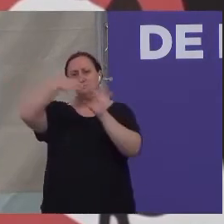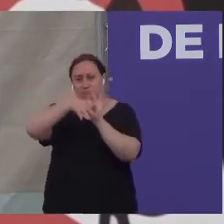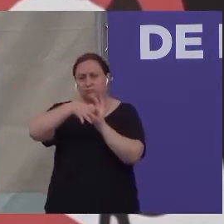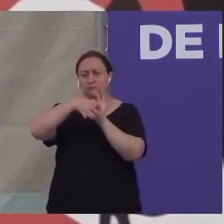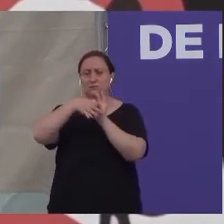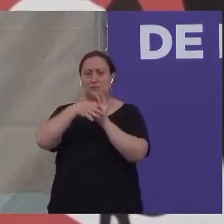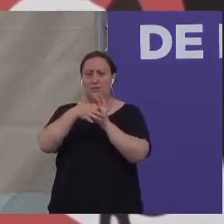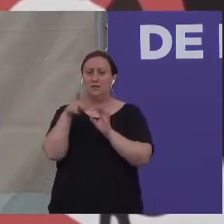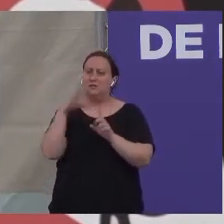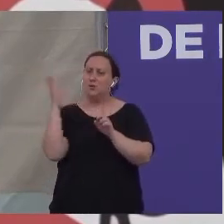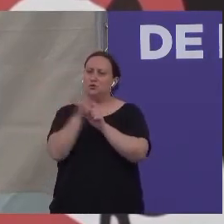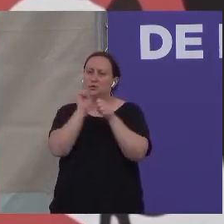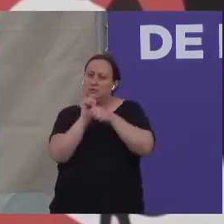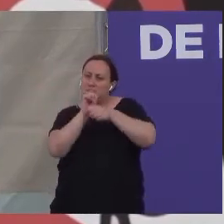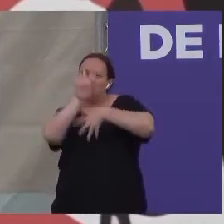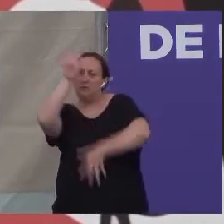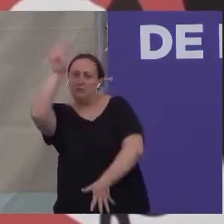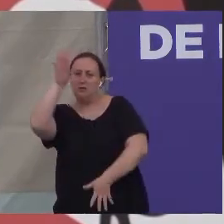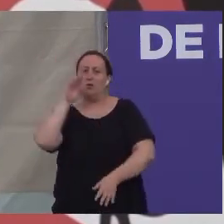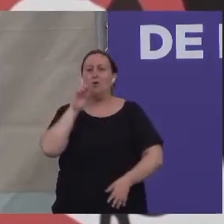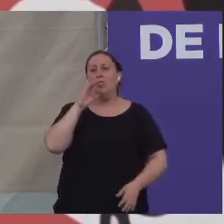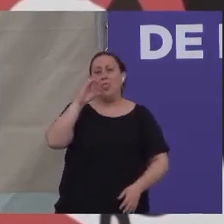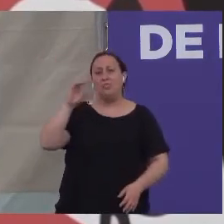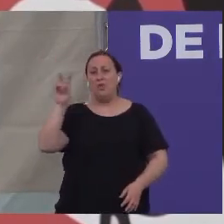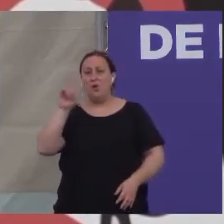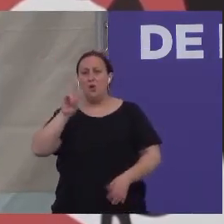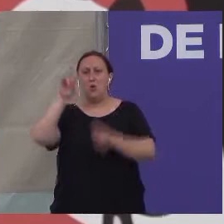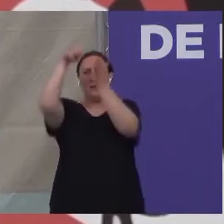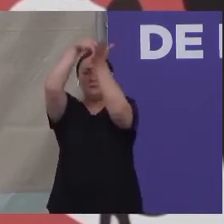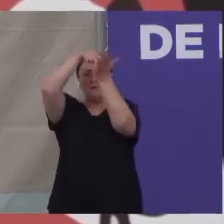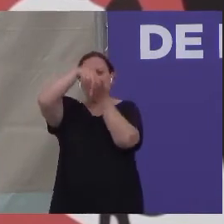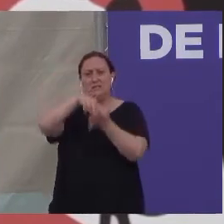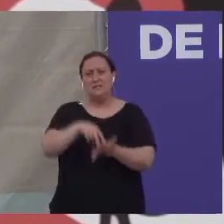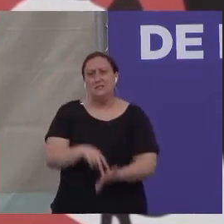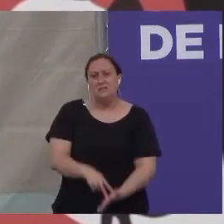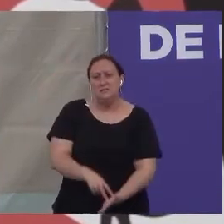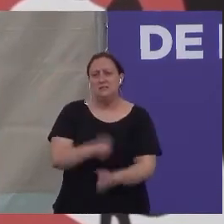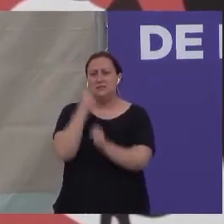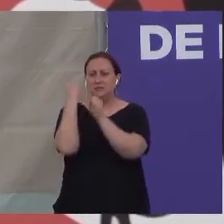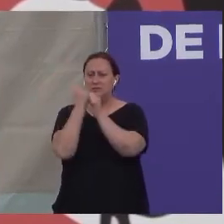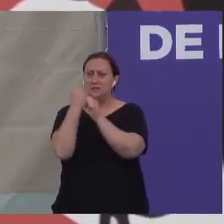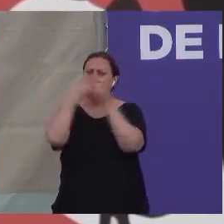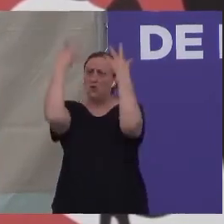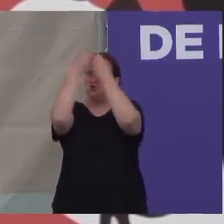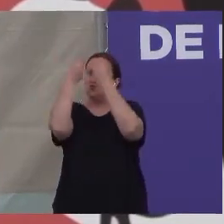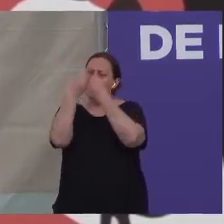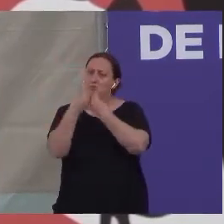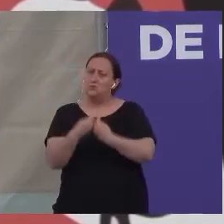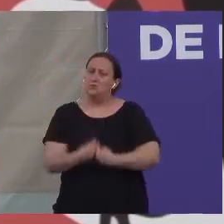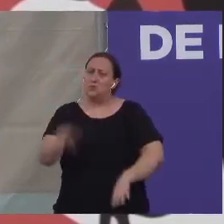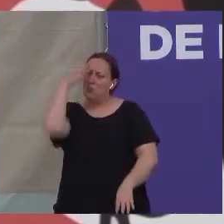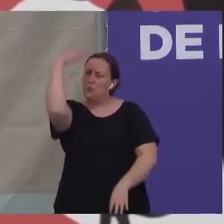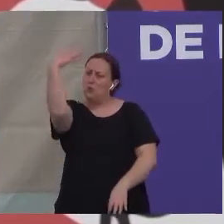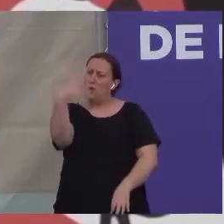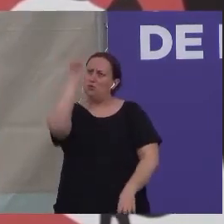y efectiva. Un CCV presente en todo el territorio, que trabaje codo con codo con todos los municipios.